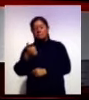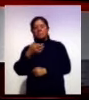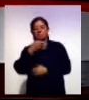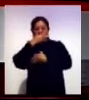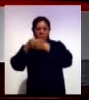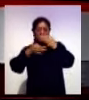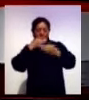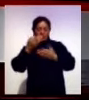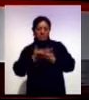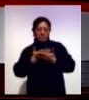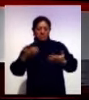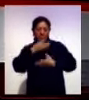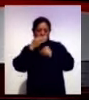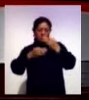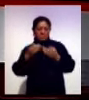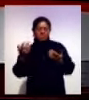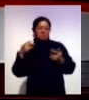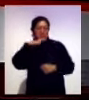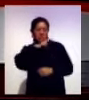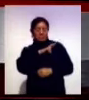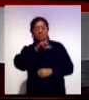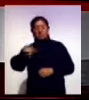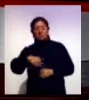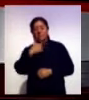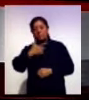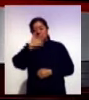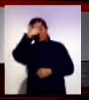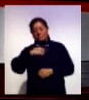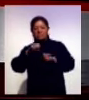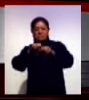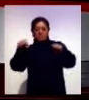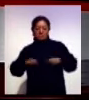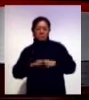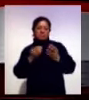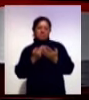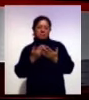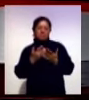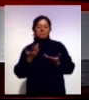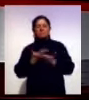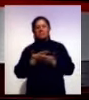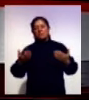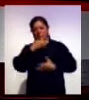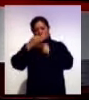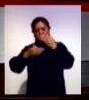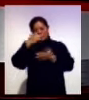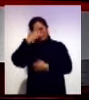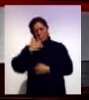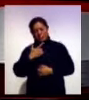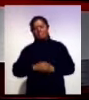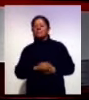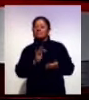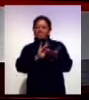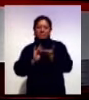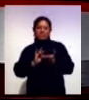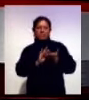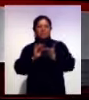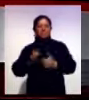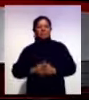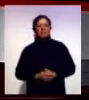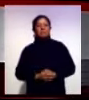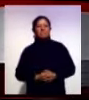las 6. Y ya para las 8 de la noche, pues todo el equipo lo esperan en la tercera emisión de Ahora Noticias. Muchísimas gracias.